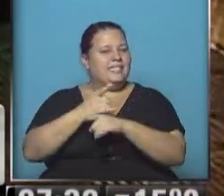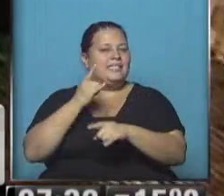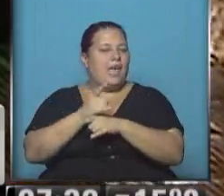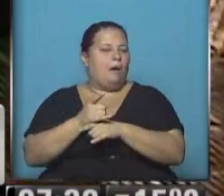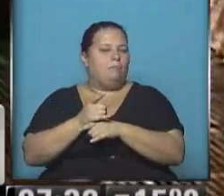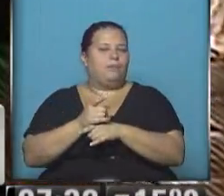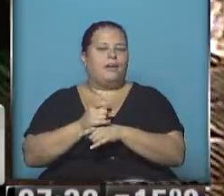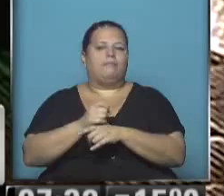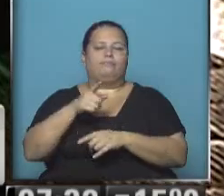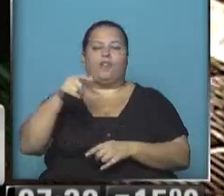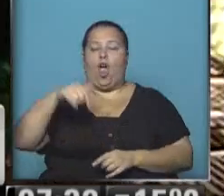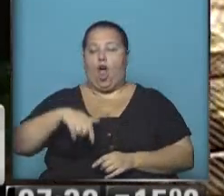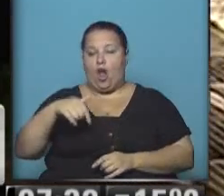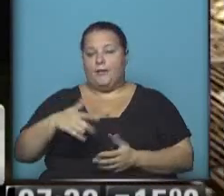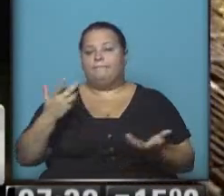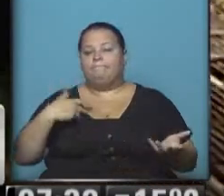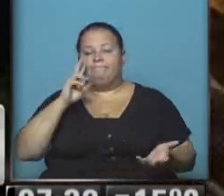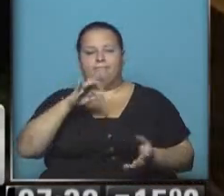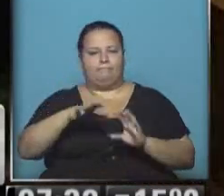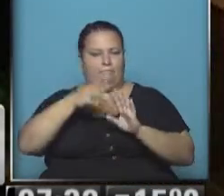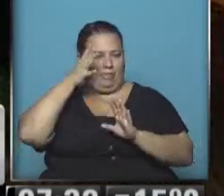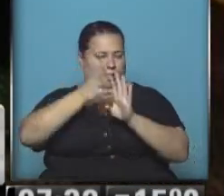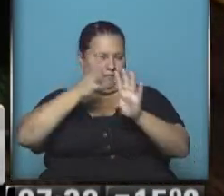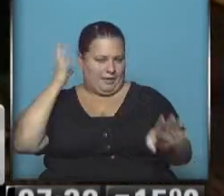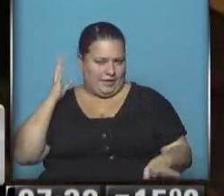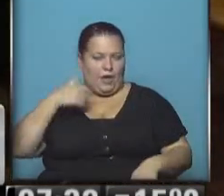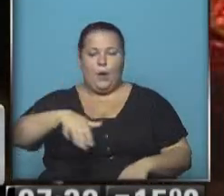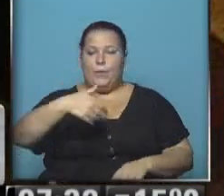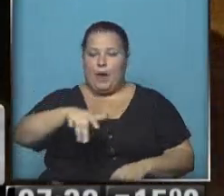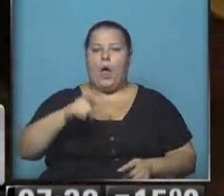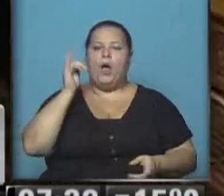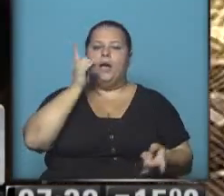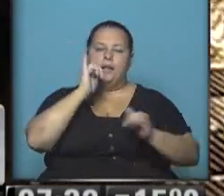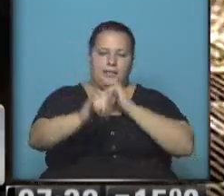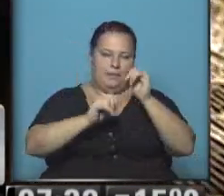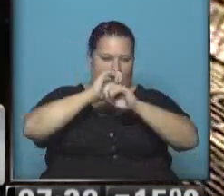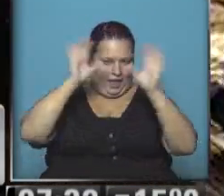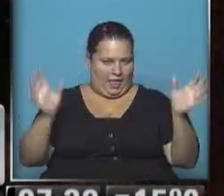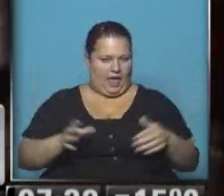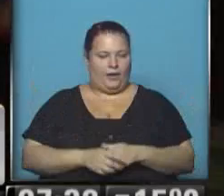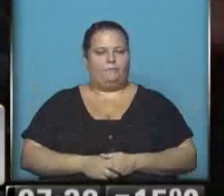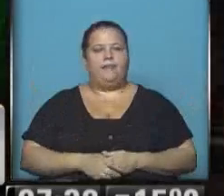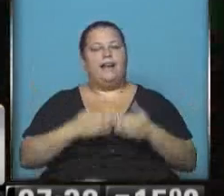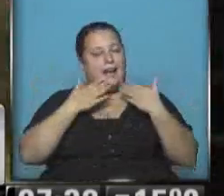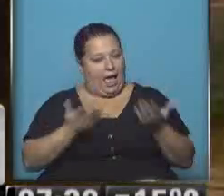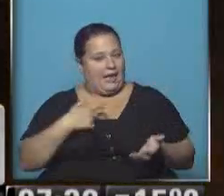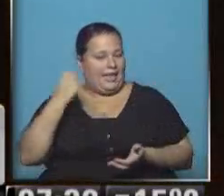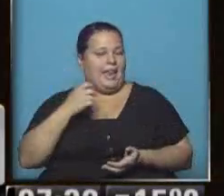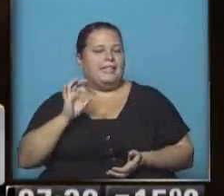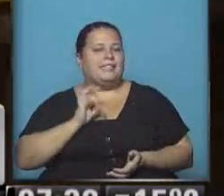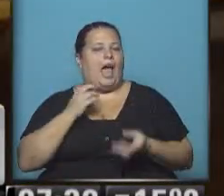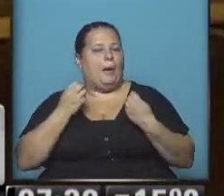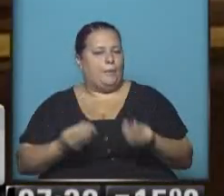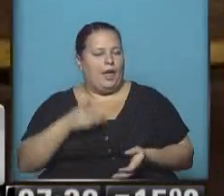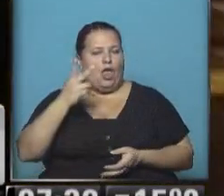en el día de hoy está sobrecargada en minutos desarrollamos la información danielle claro queremos entender